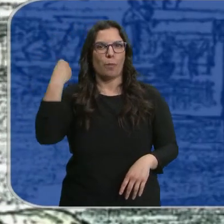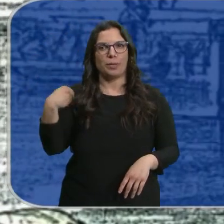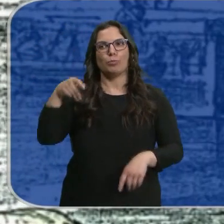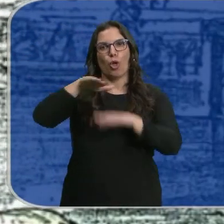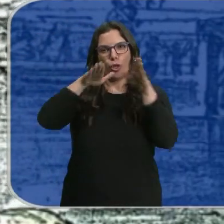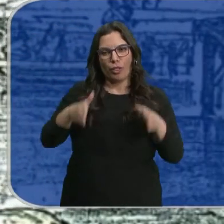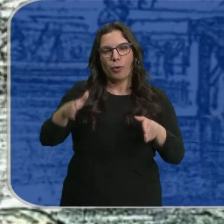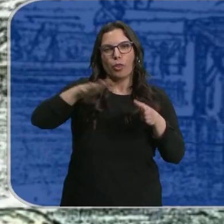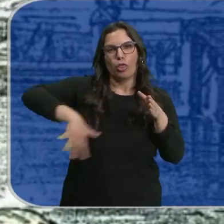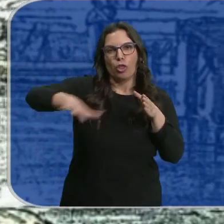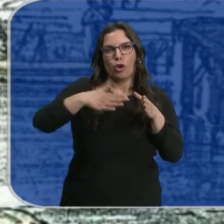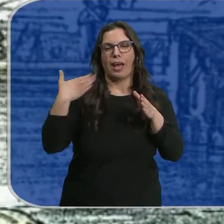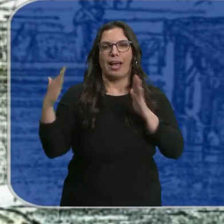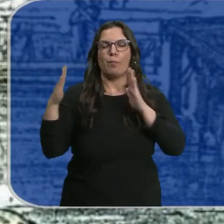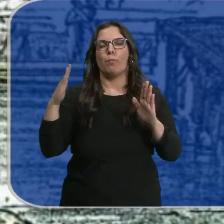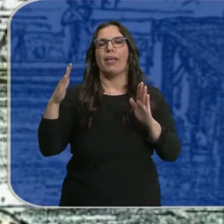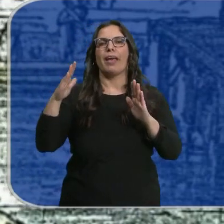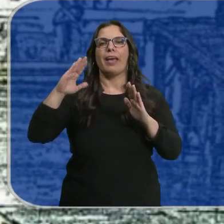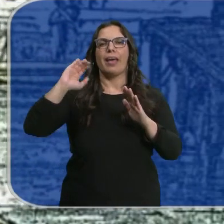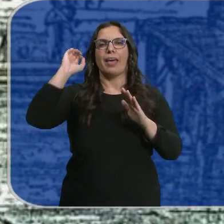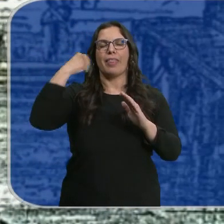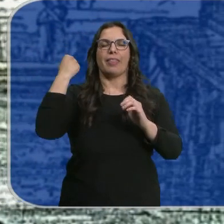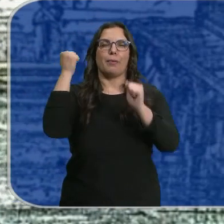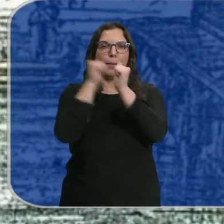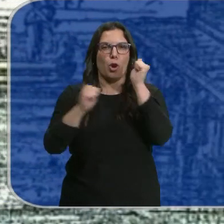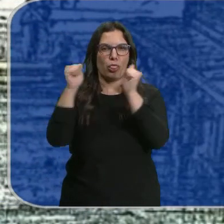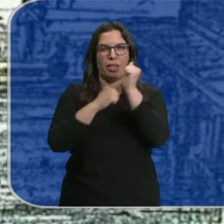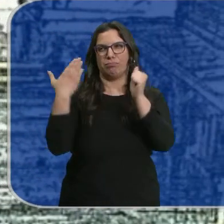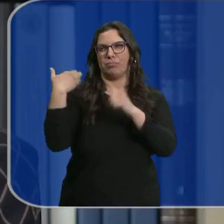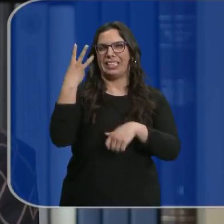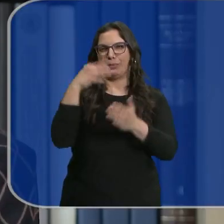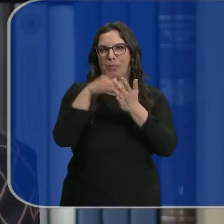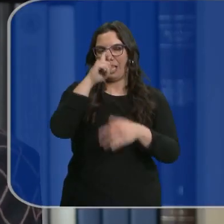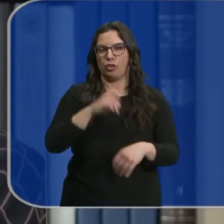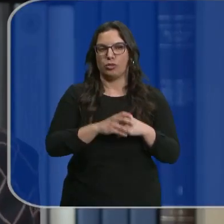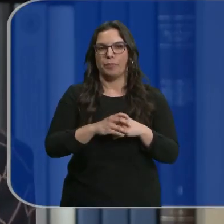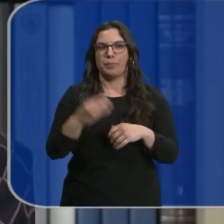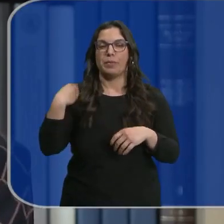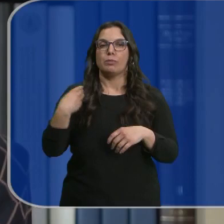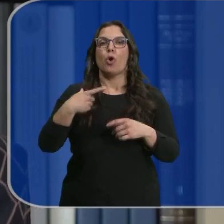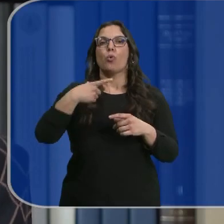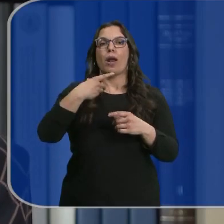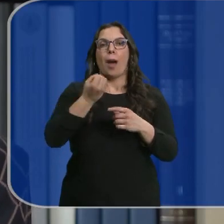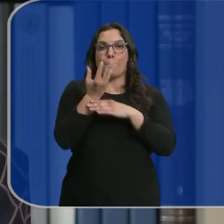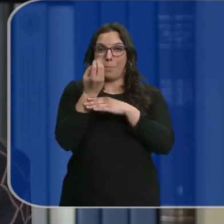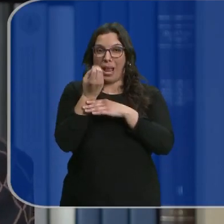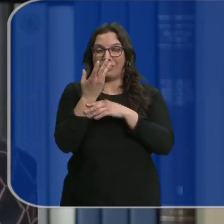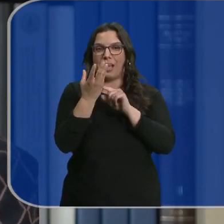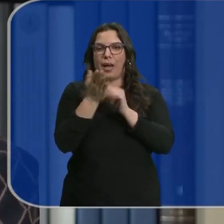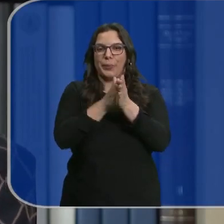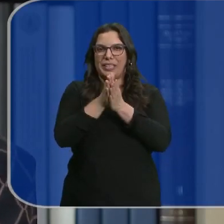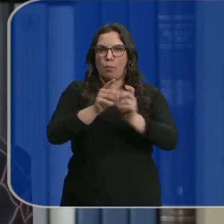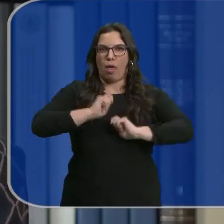habitaban esa zona durante la Edad de Bronce, hace unos 3.000 años. La efedrina, una planta estimulante con propiedades